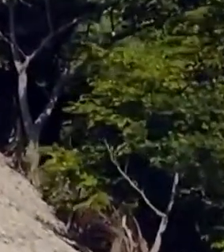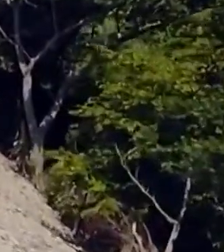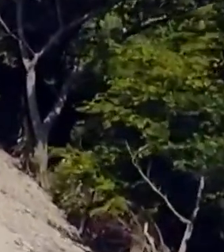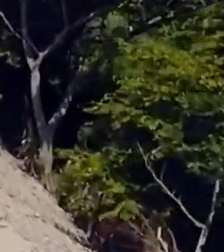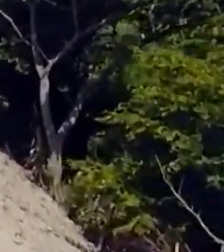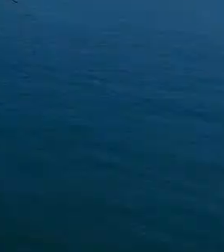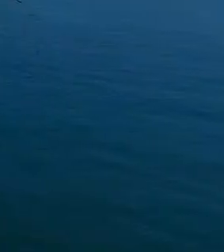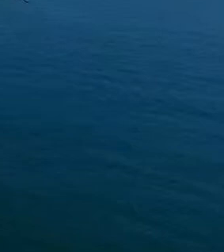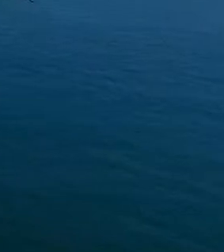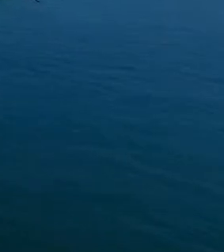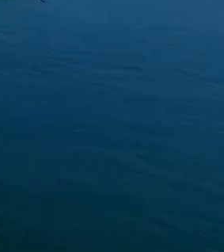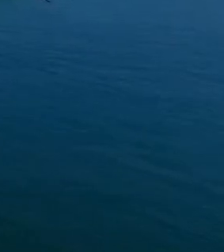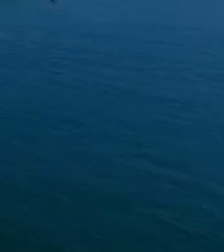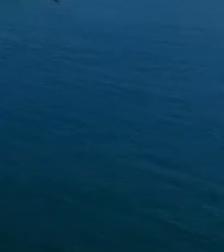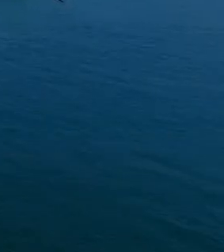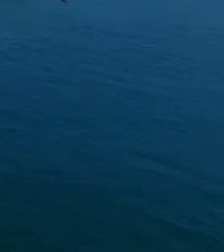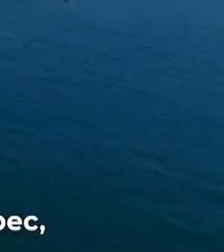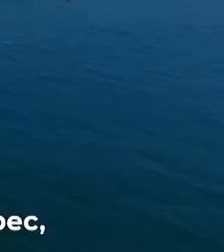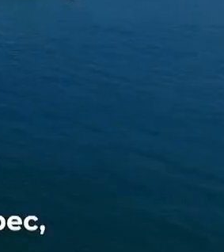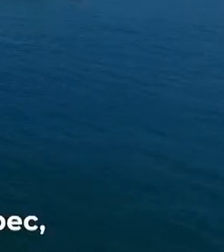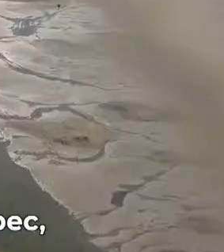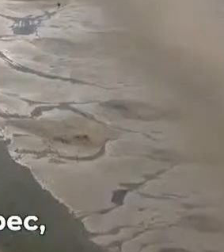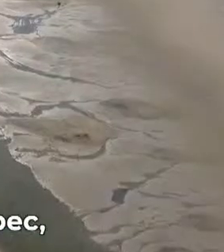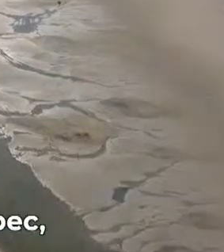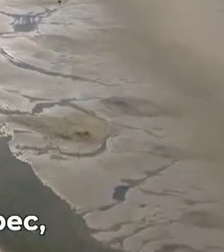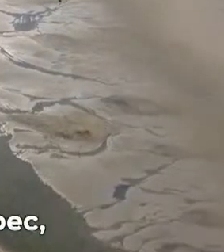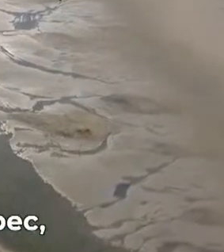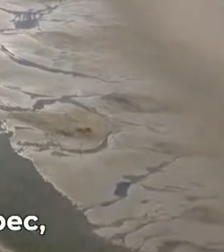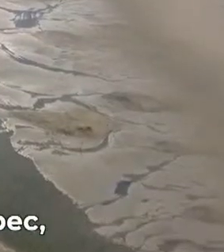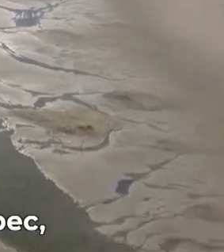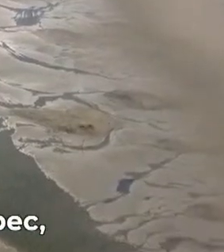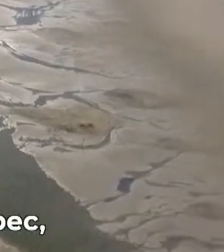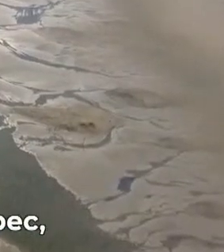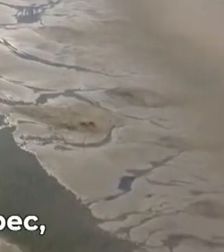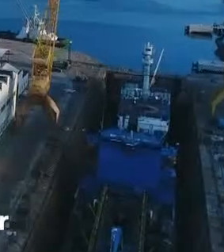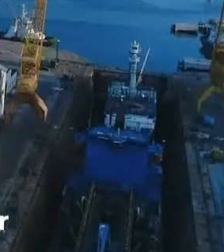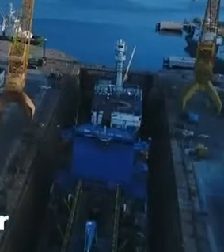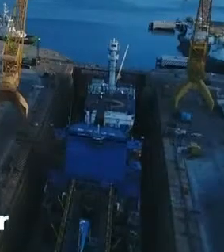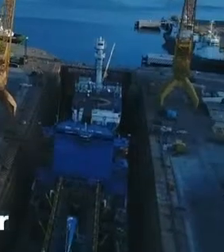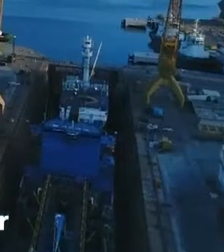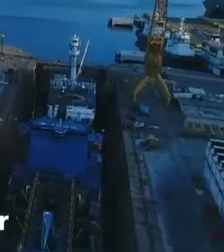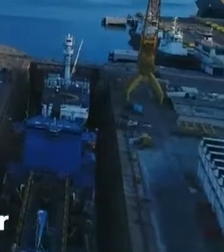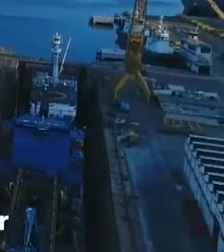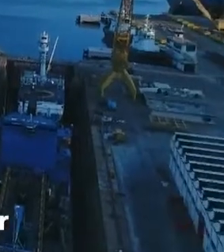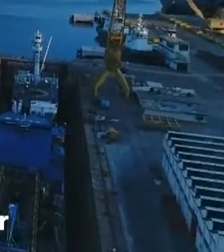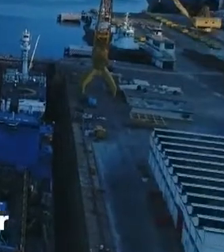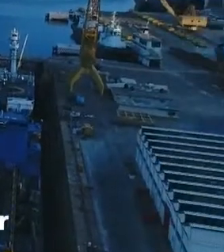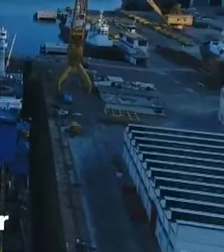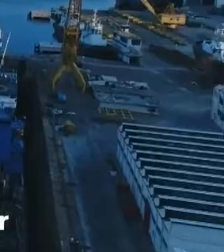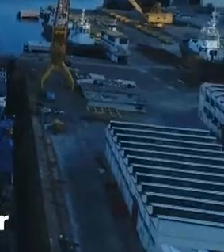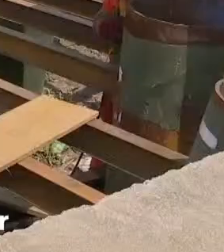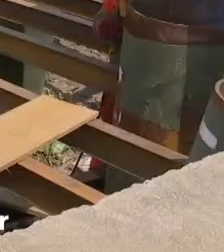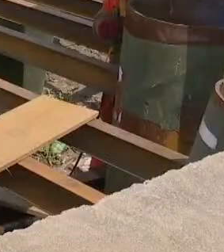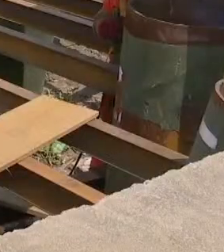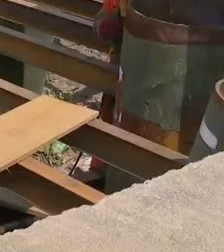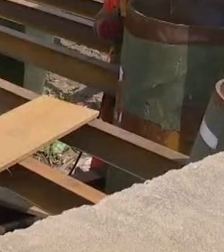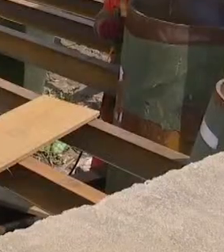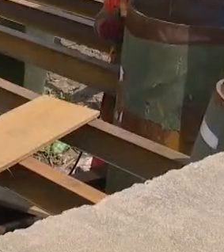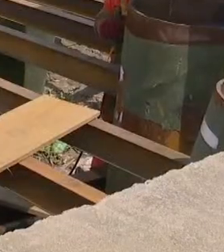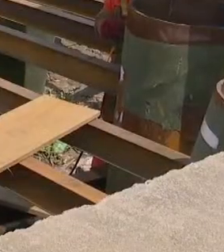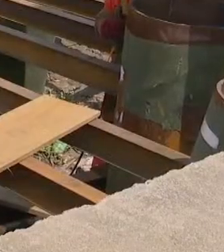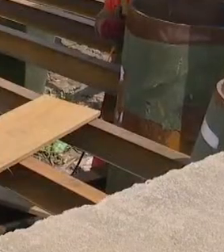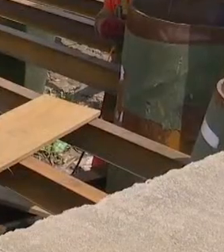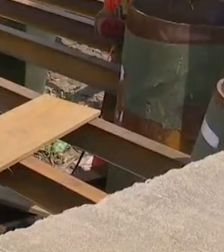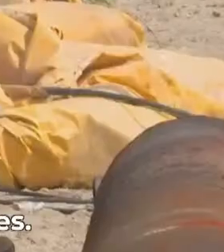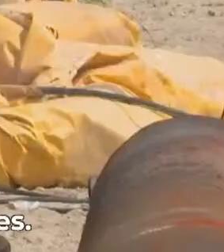concreto. Como parte del Programa para el Desarrollo del Istmo de Tehuantepec, la plataforma logística busca dinamizar la